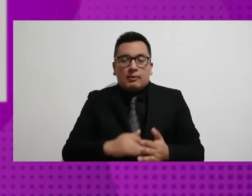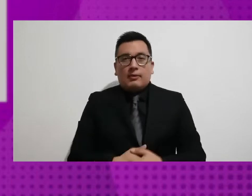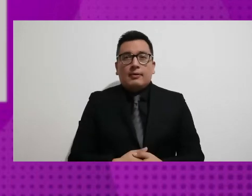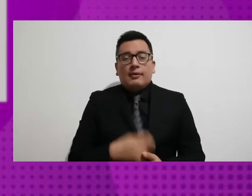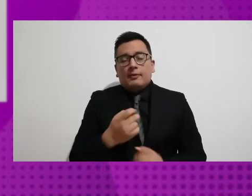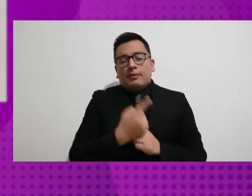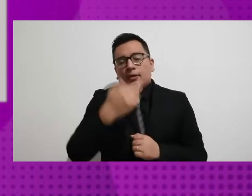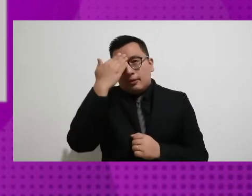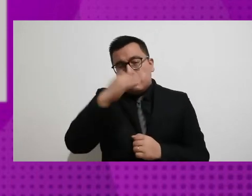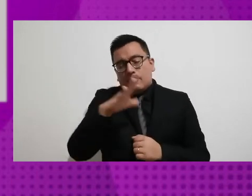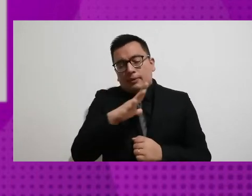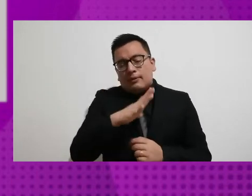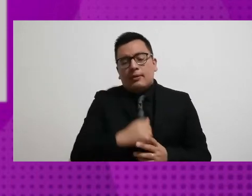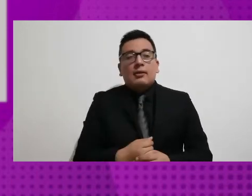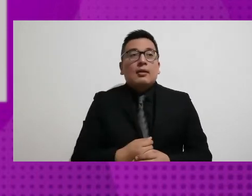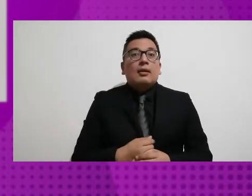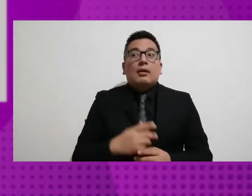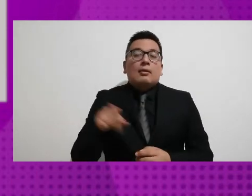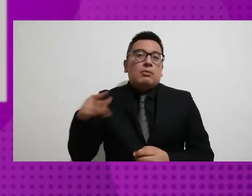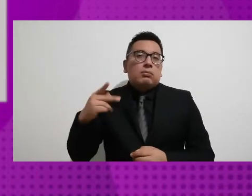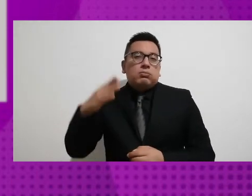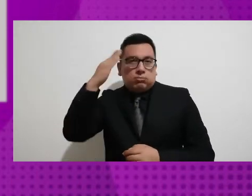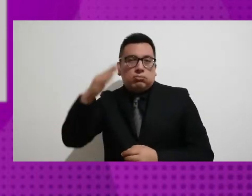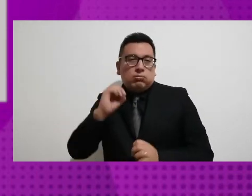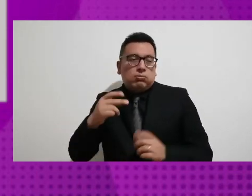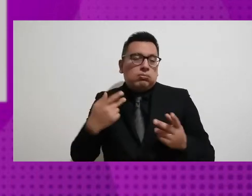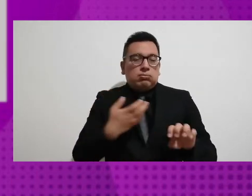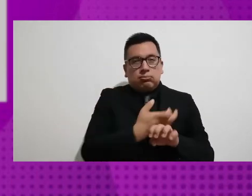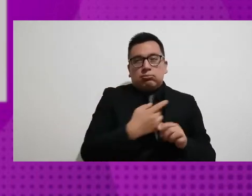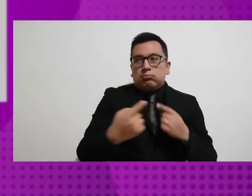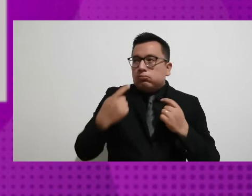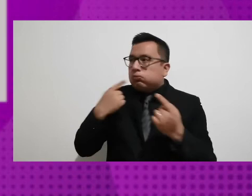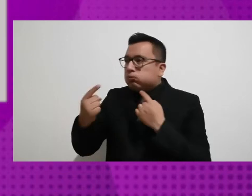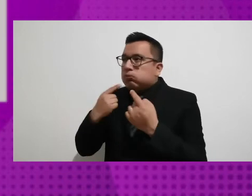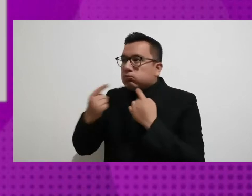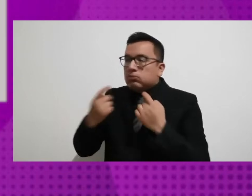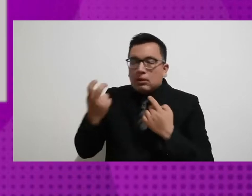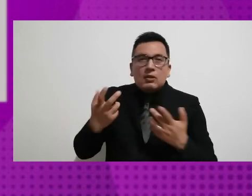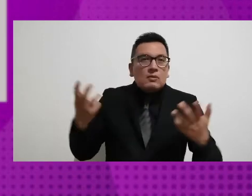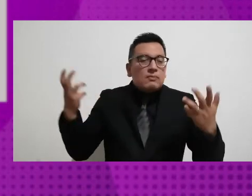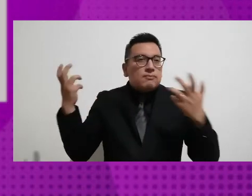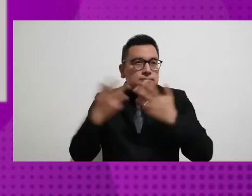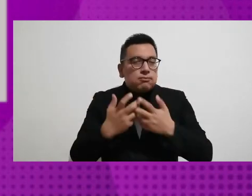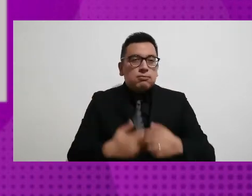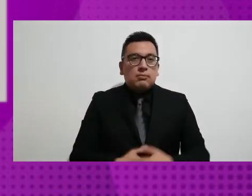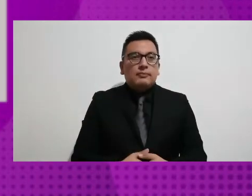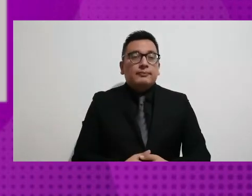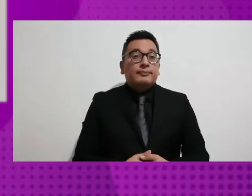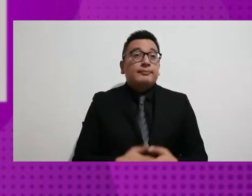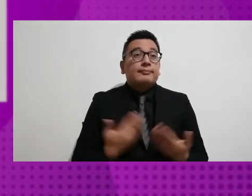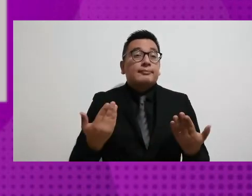común entre el ámbito federal y el ámbito subnacional, local, en el que hay cooperación y